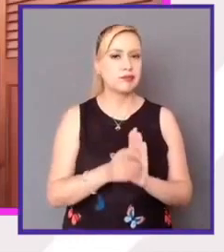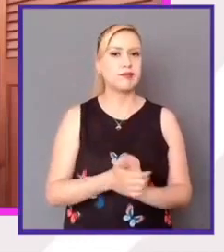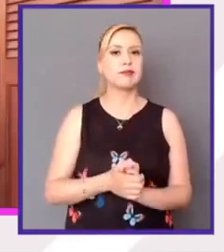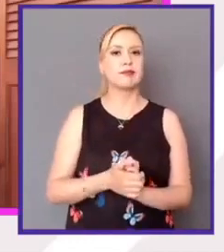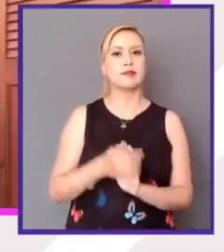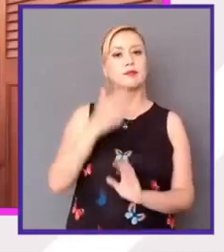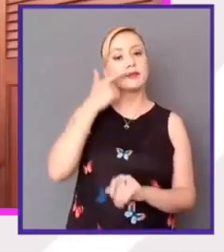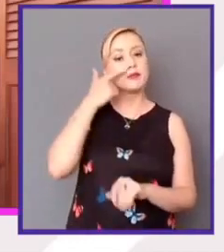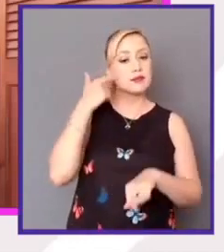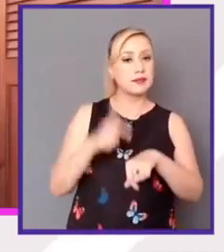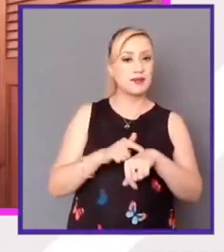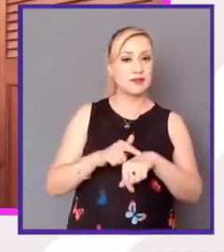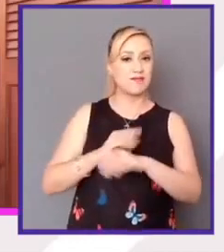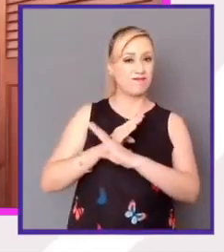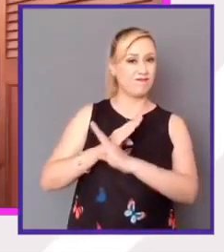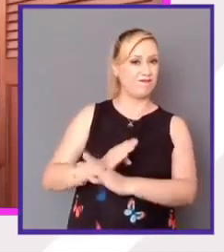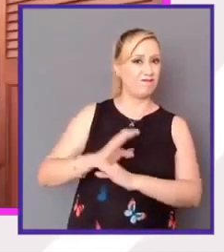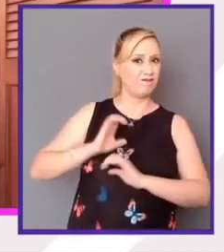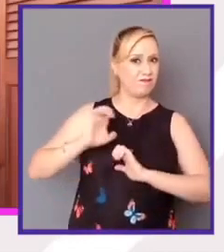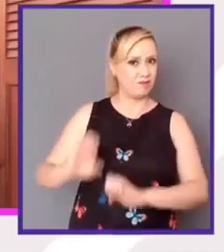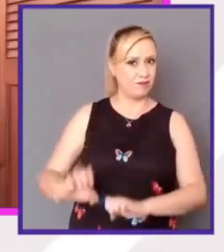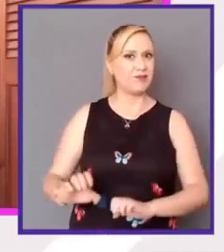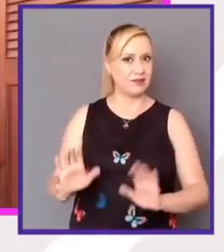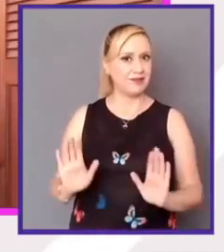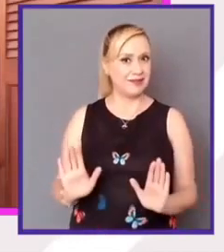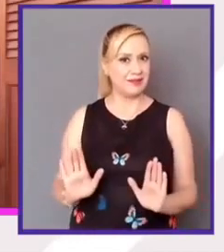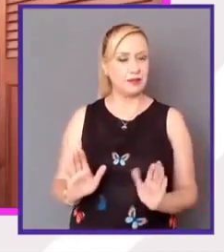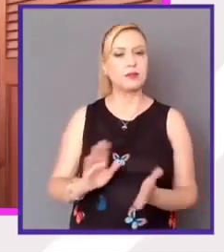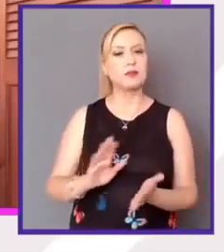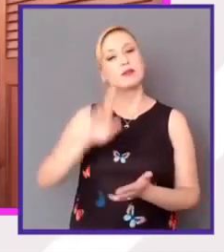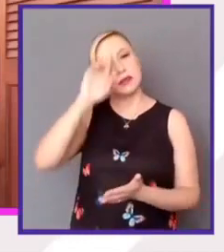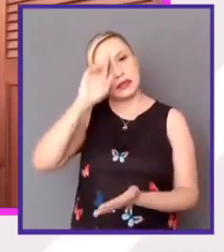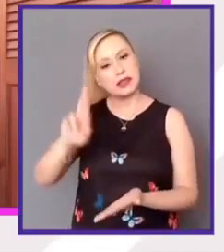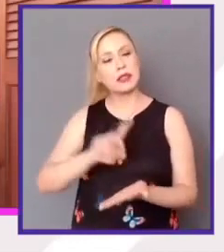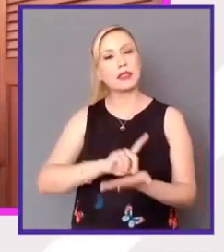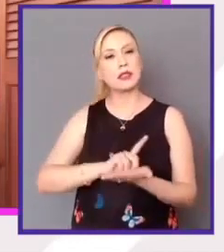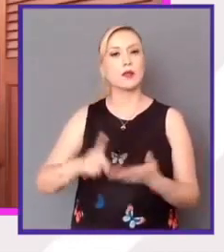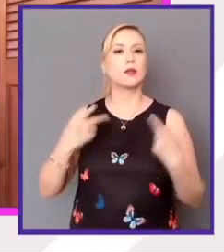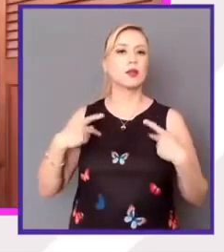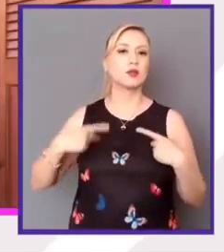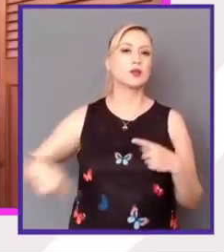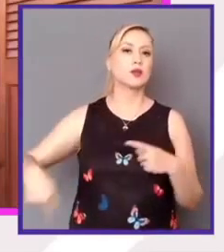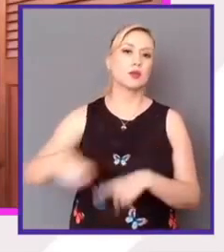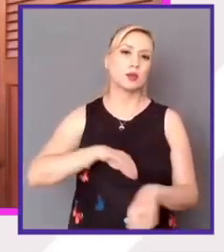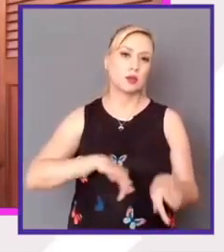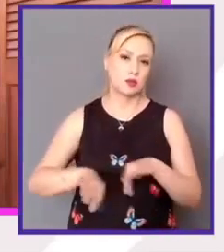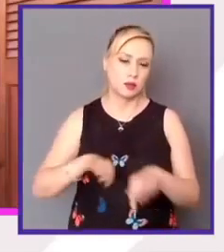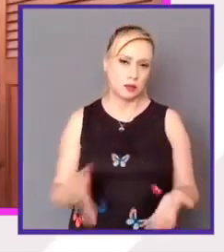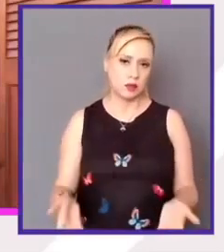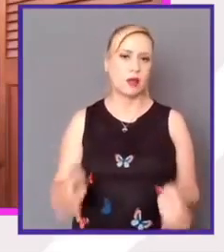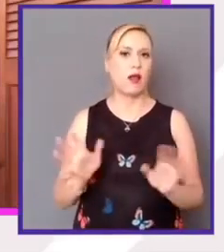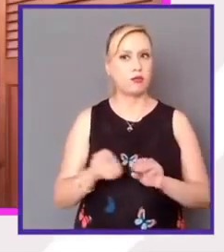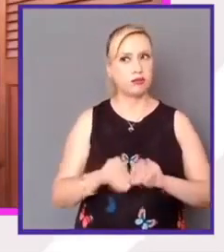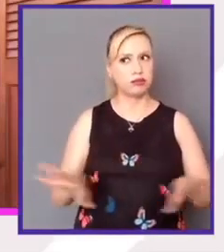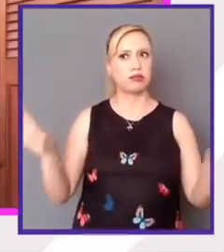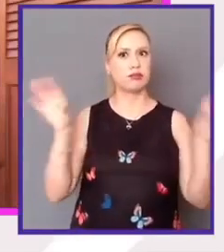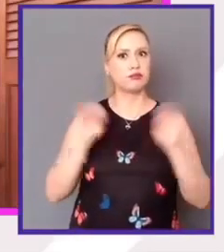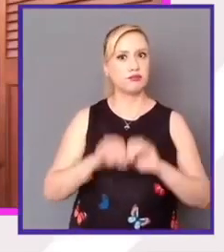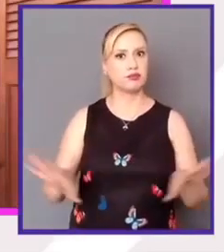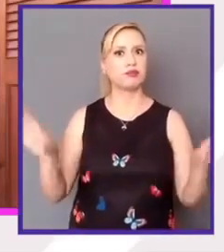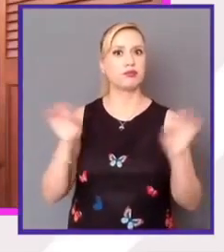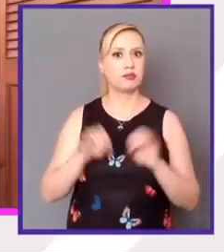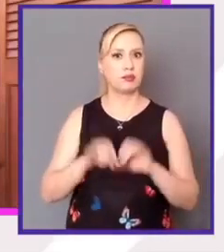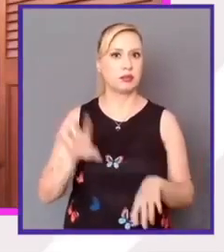también tienen que ver con garantizar los derechos laborales de las personas trabajadoras, ¿no? Hemos visto, se han hecho virales estas cuentas, ¿no?